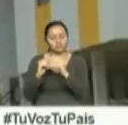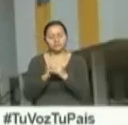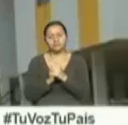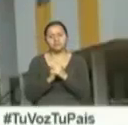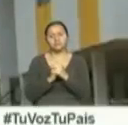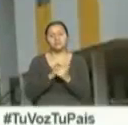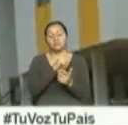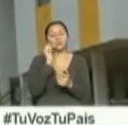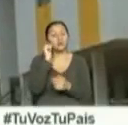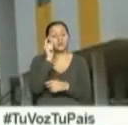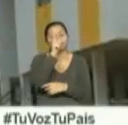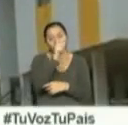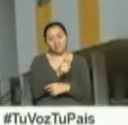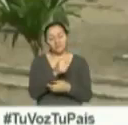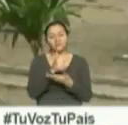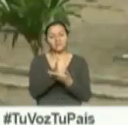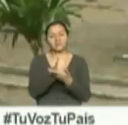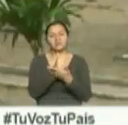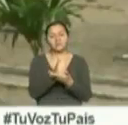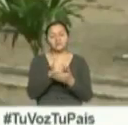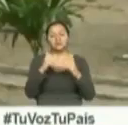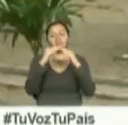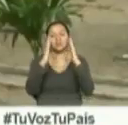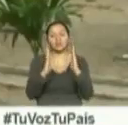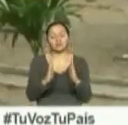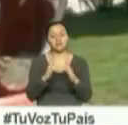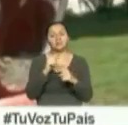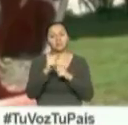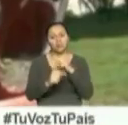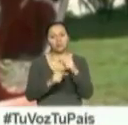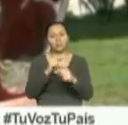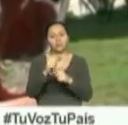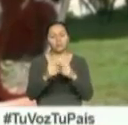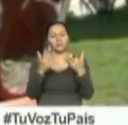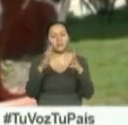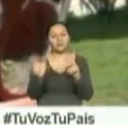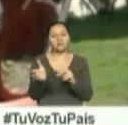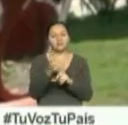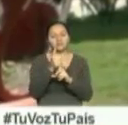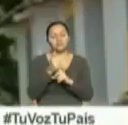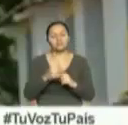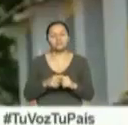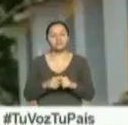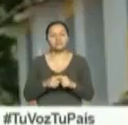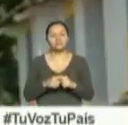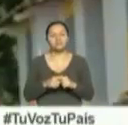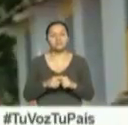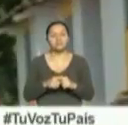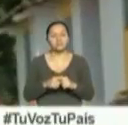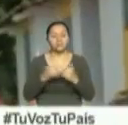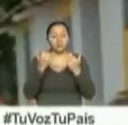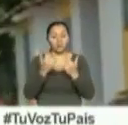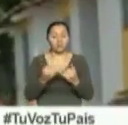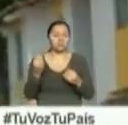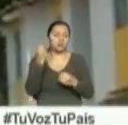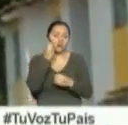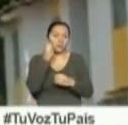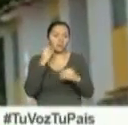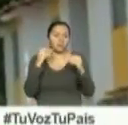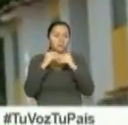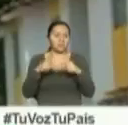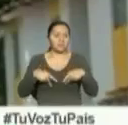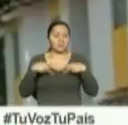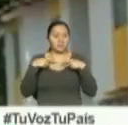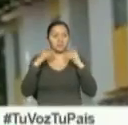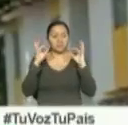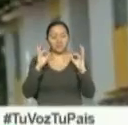Daniela Ramírez es beneficiaria de una vivienda y cree que de a poco están alcanzando el buen vivir. Estamos cómodas,